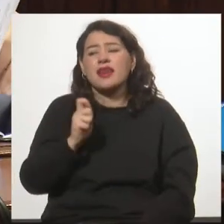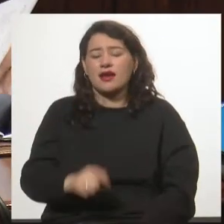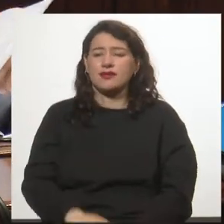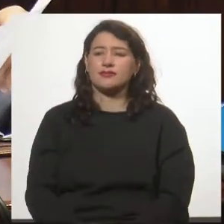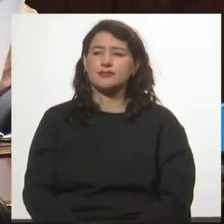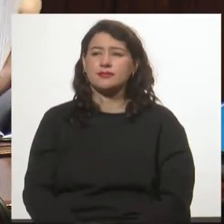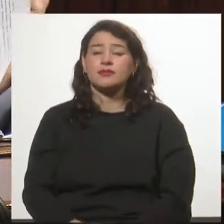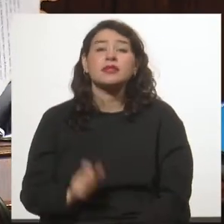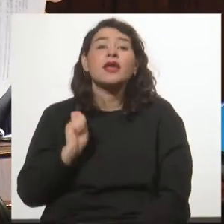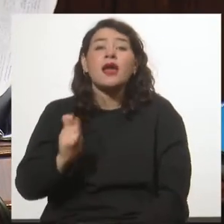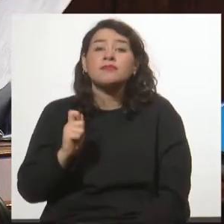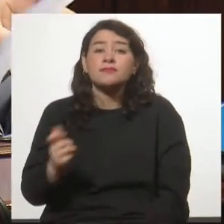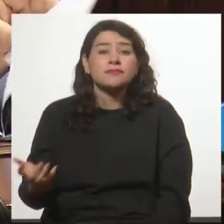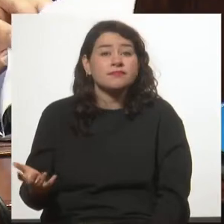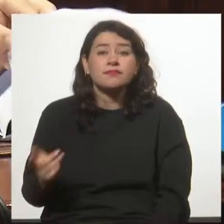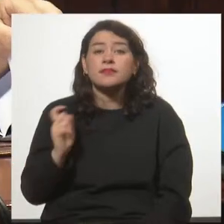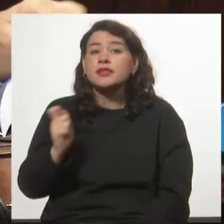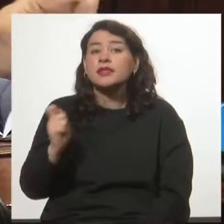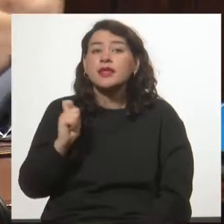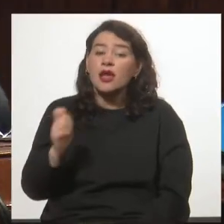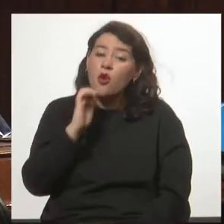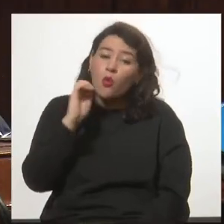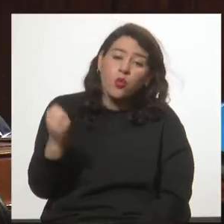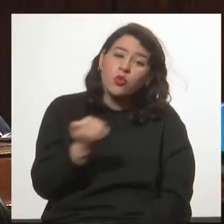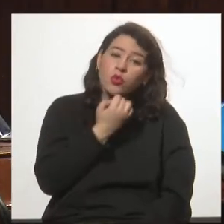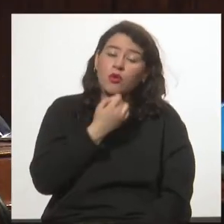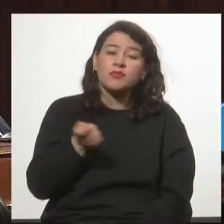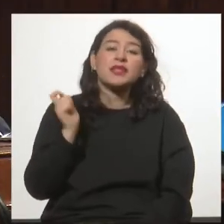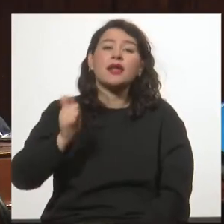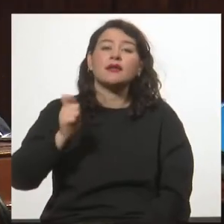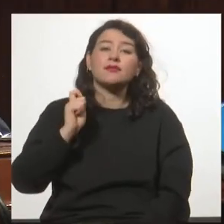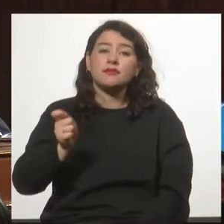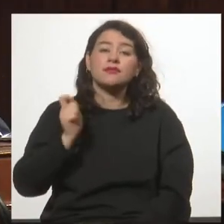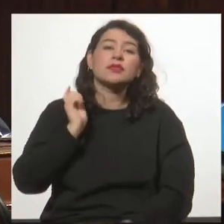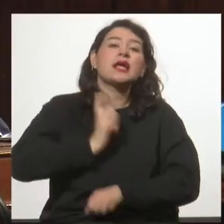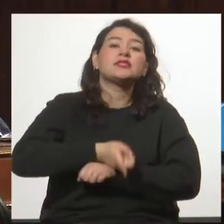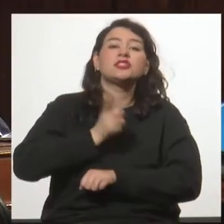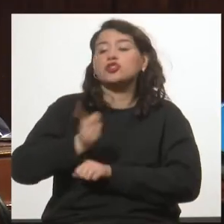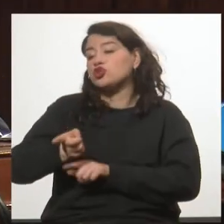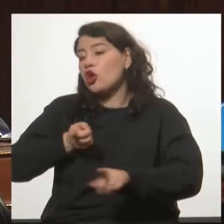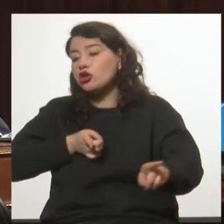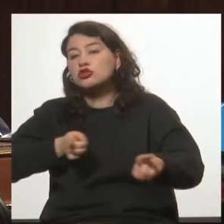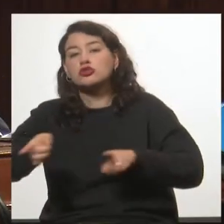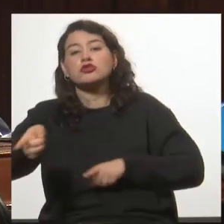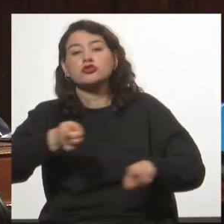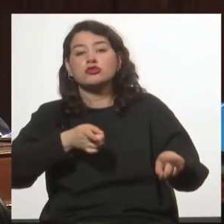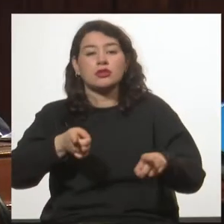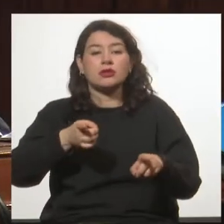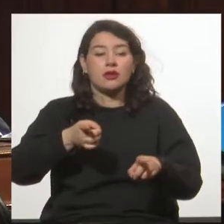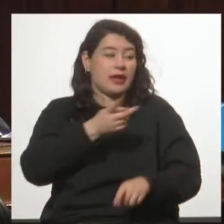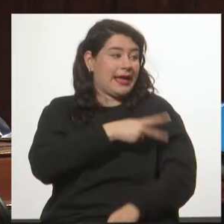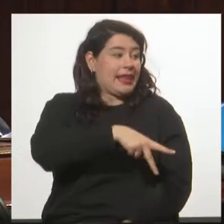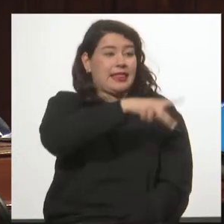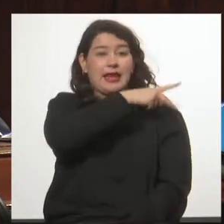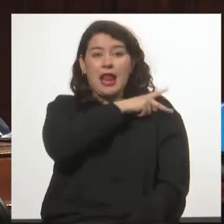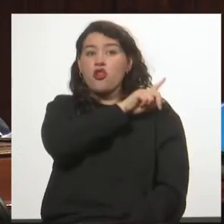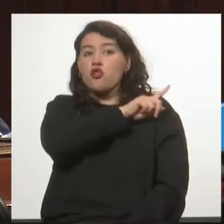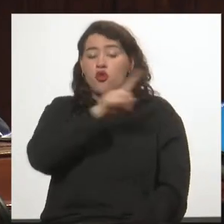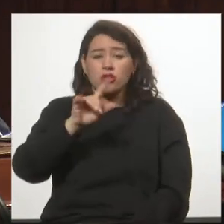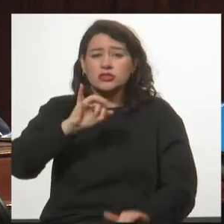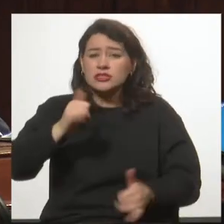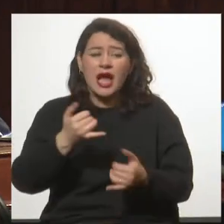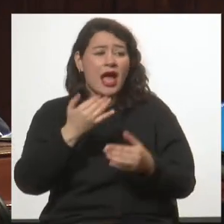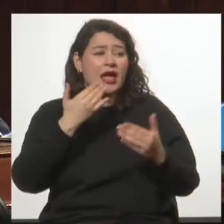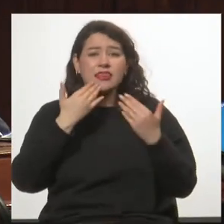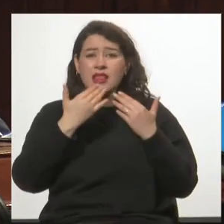quien estaba en las sombras tomando las decisiones por encima del gerente general que fue entrevistado